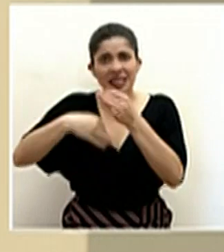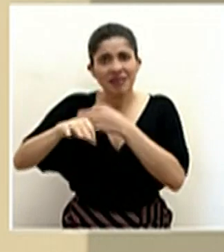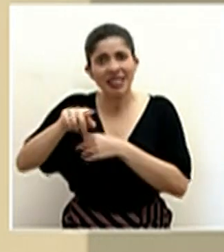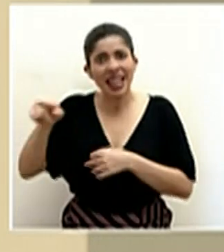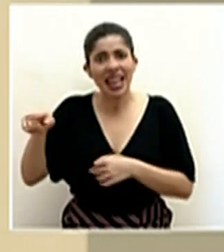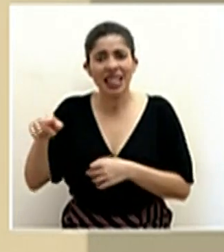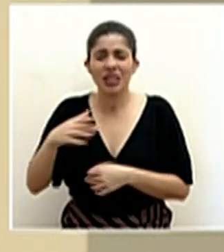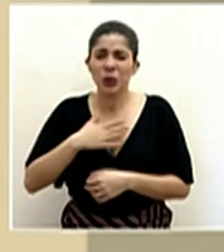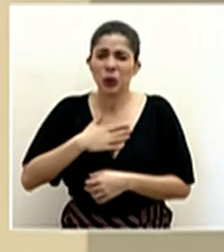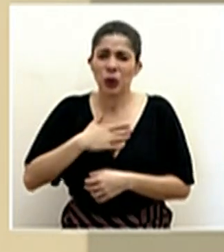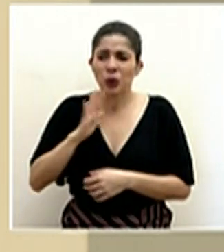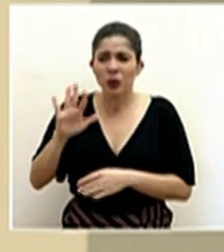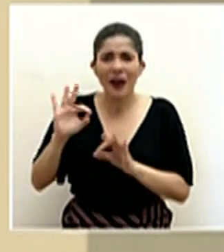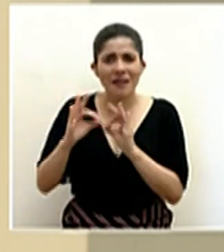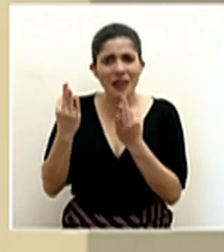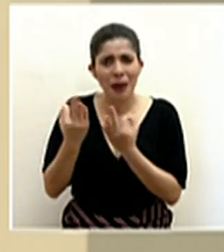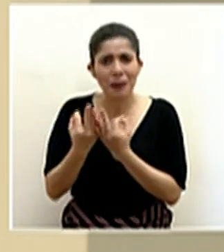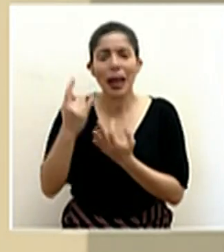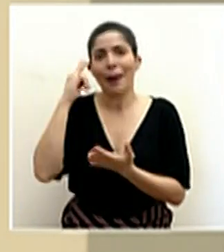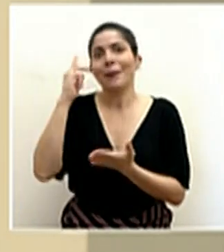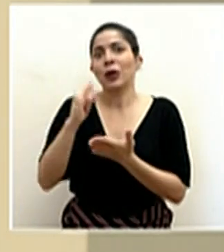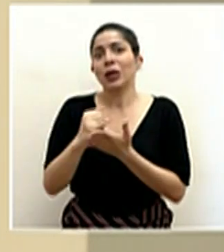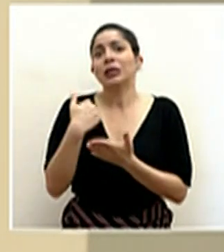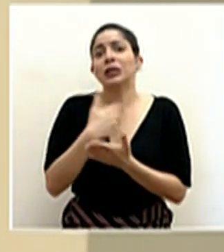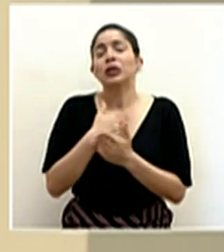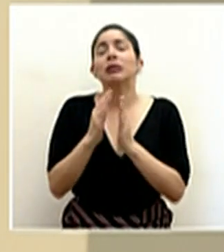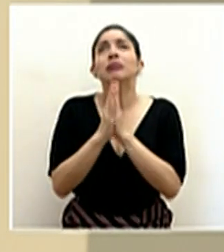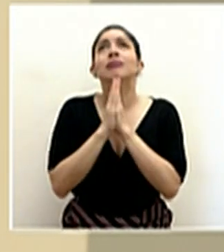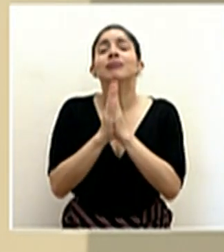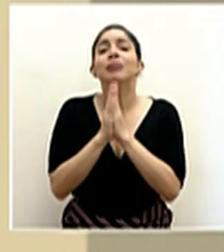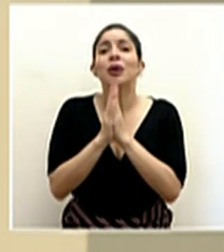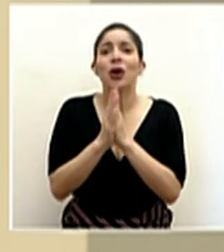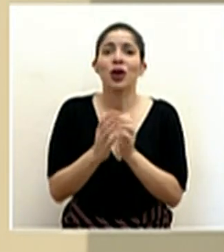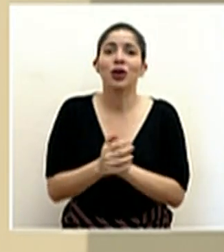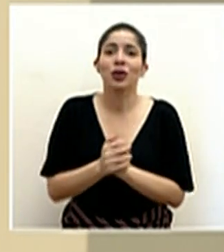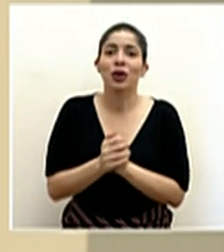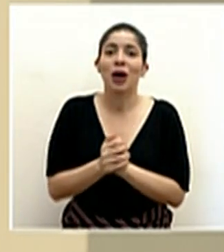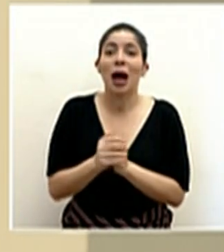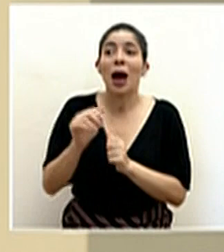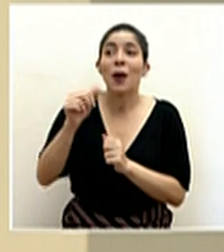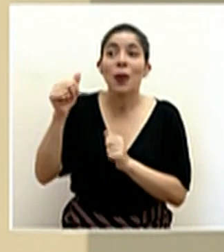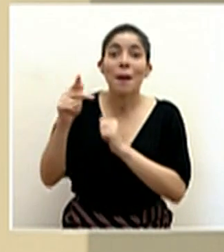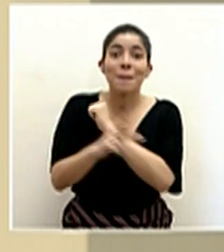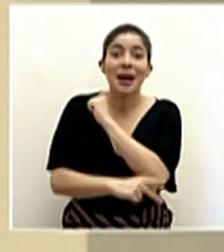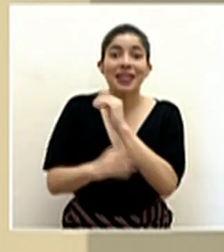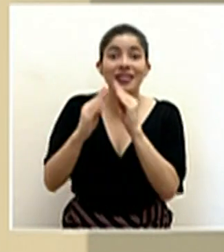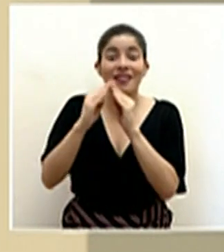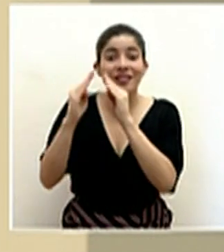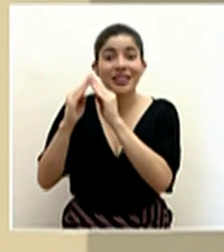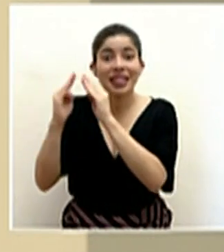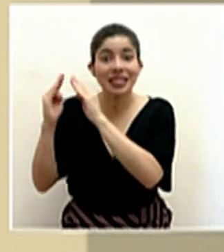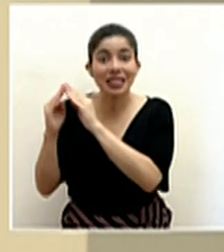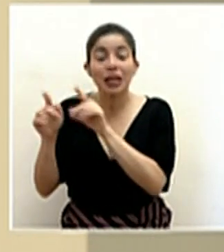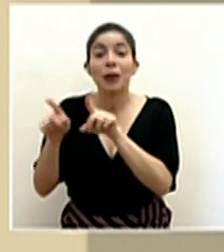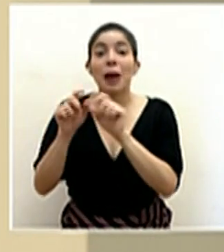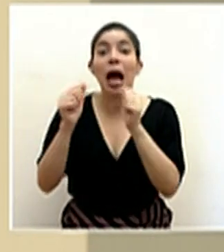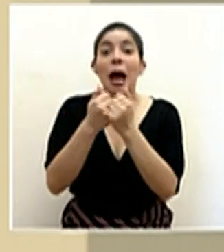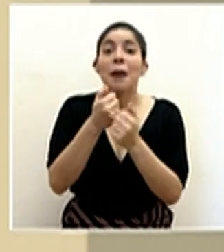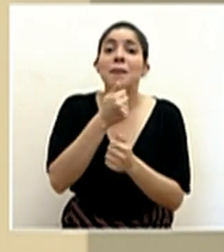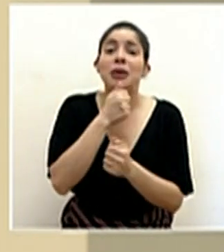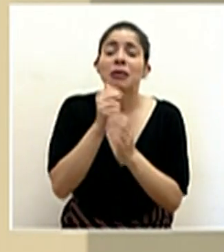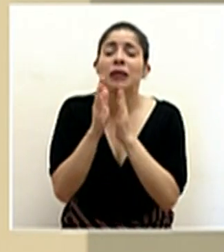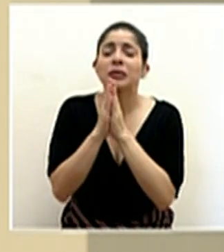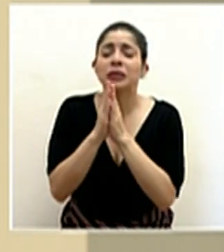ellos y de sus familias, y por eso imploro a nuestros queridos países vecinos y también el sector privado que hagamos